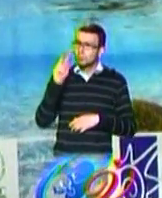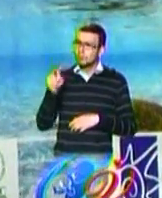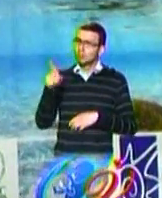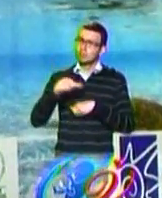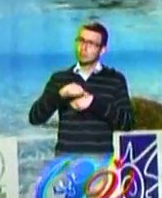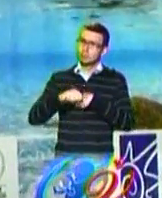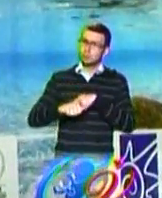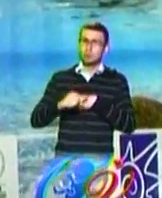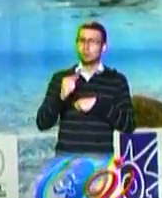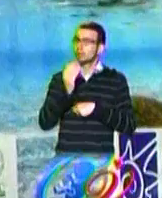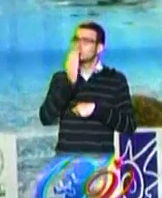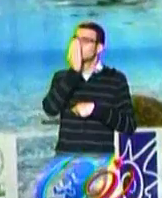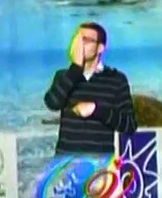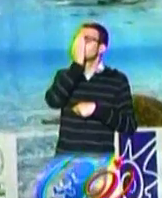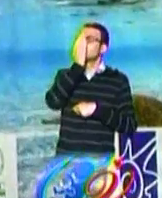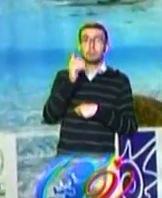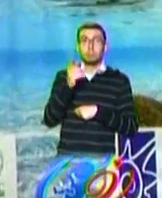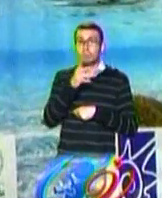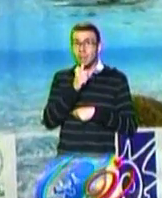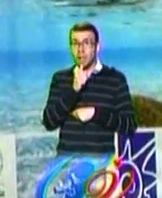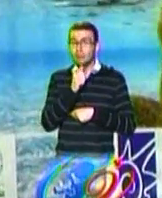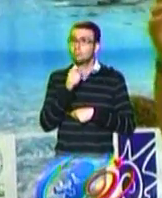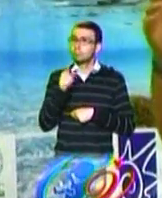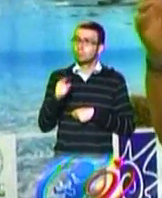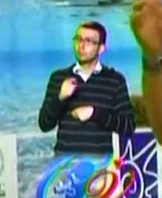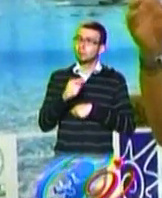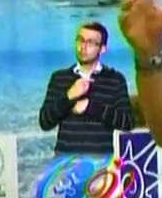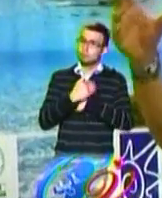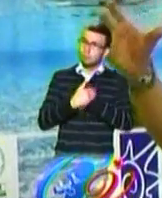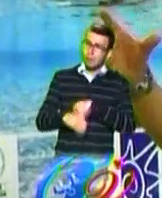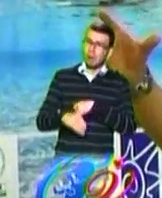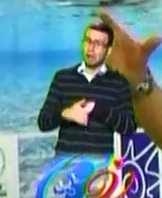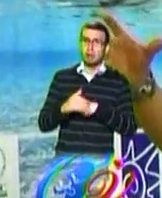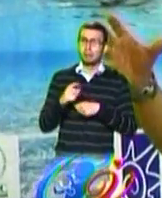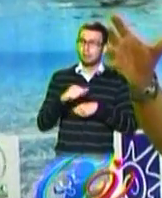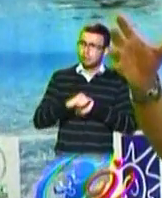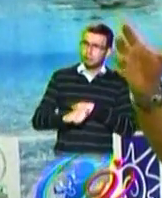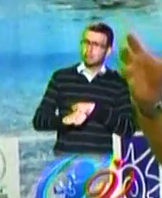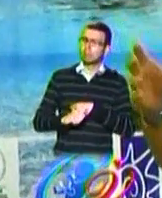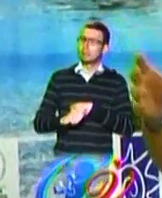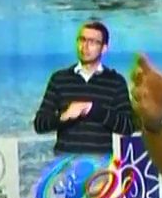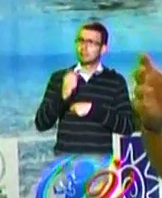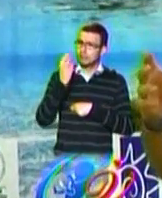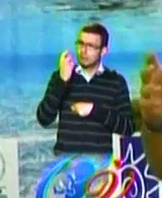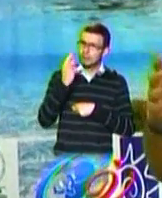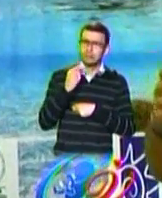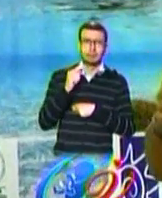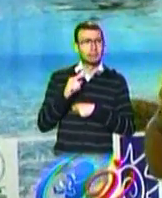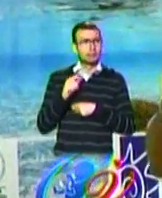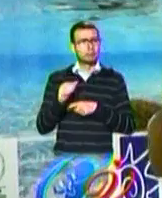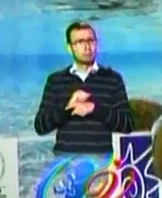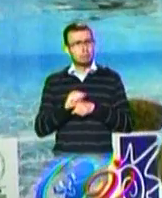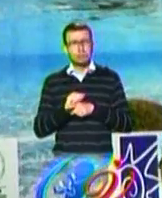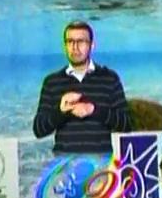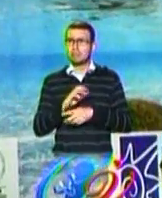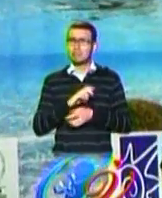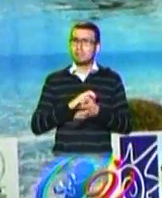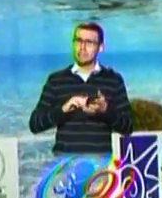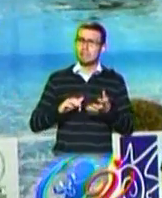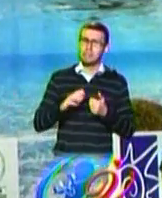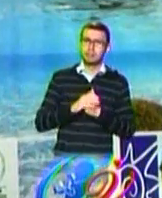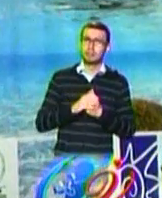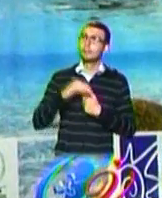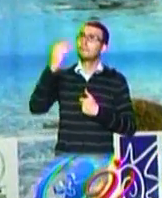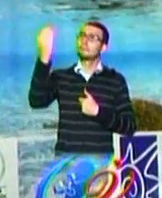máquinas anestésicas y eso le genera a uno un caos en la práctica médica. Cuando regreso a